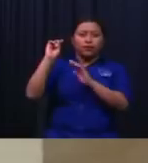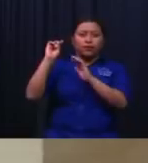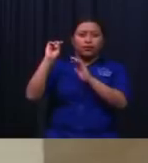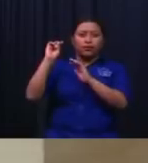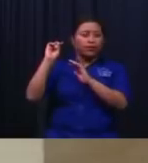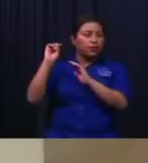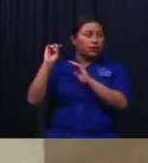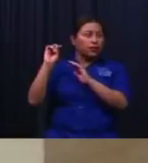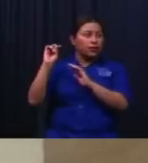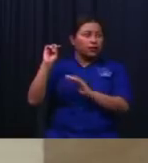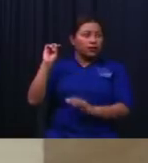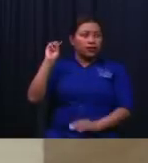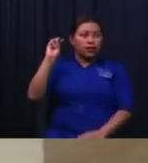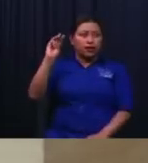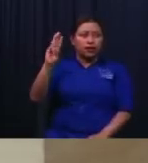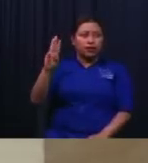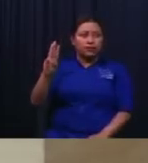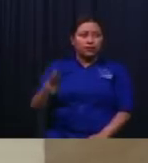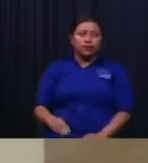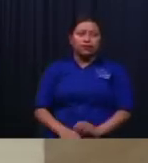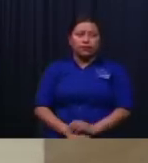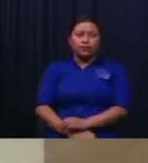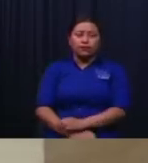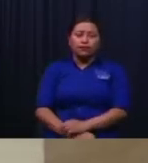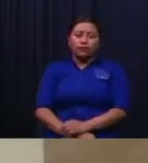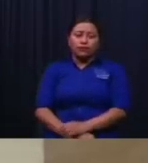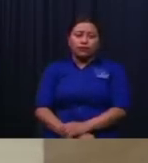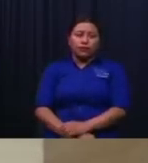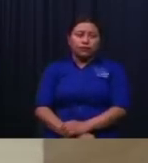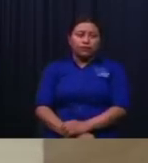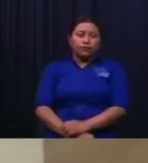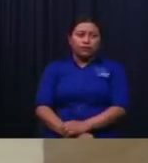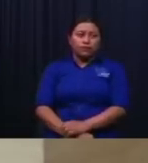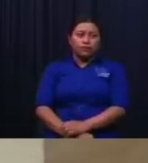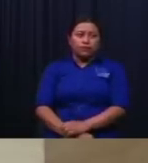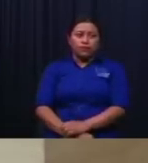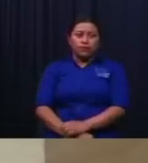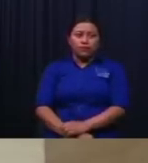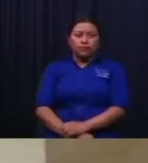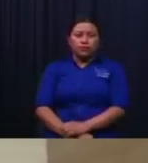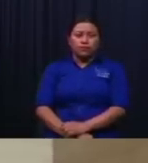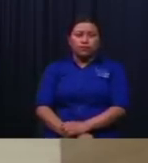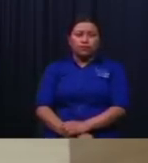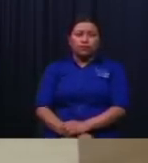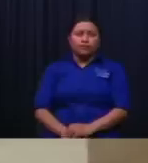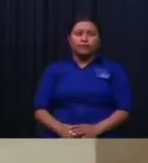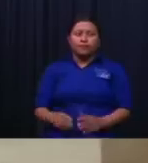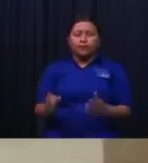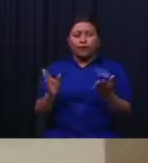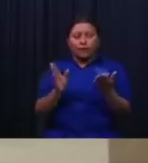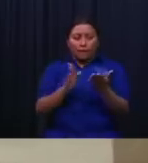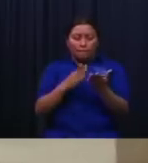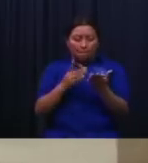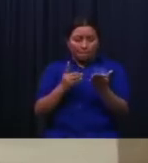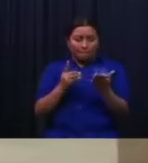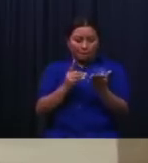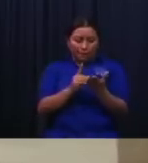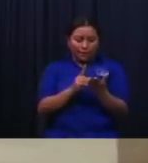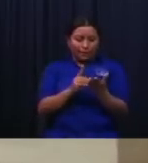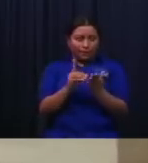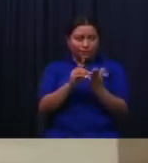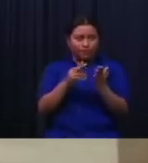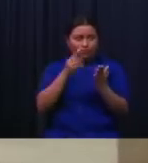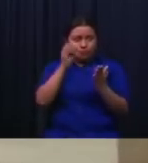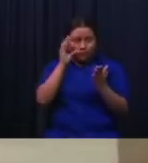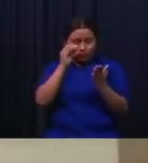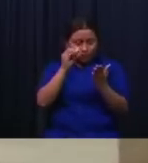Porque así no nos complicamos. ¿O quiere que me salga la presentación? No. Si usted también traía ganas de leer un versículo de la Biblia. Por